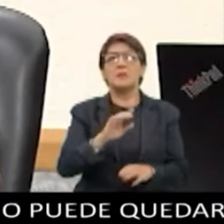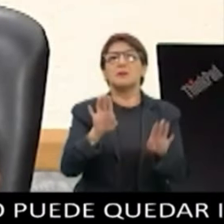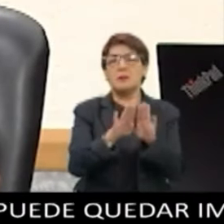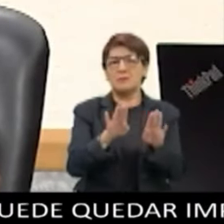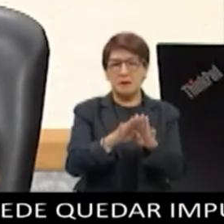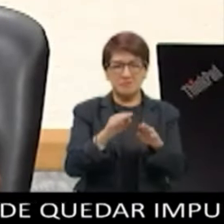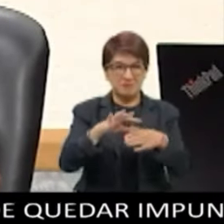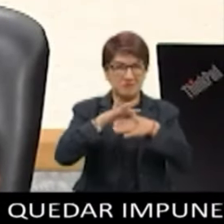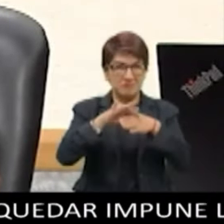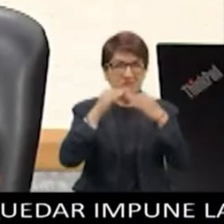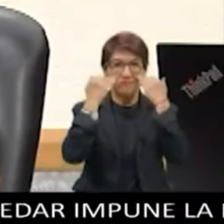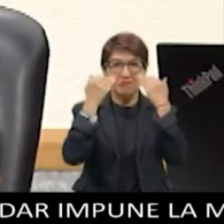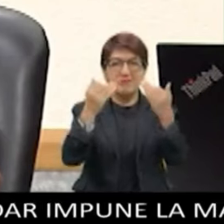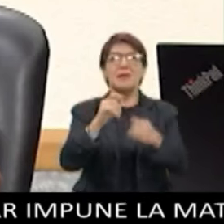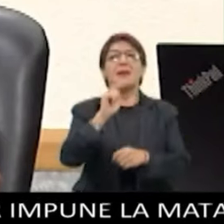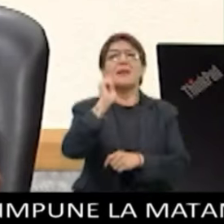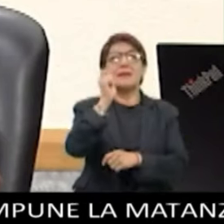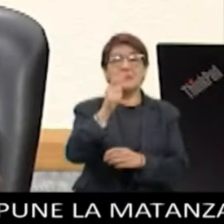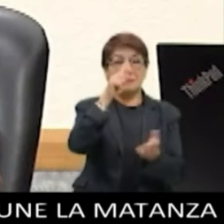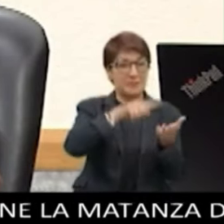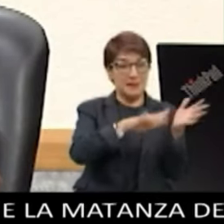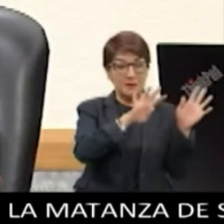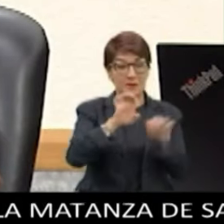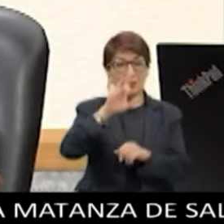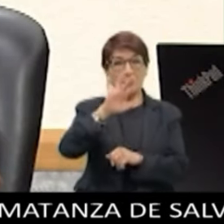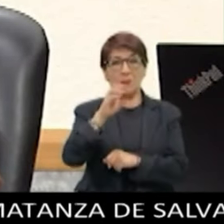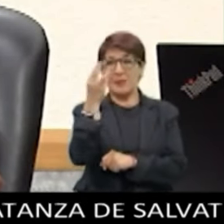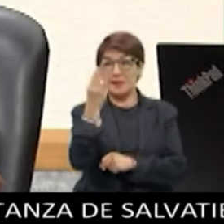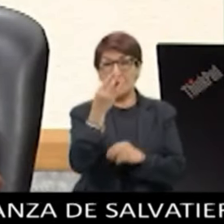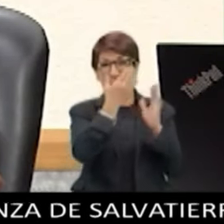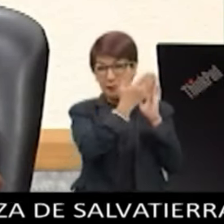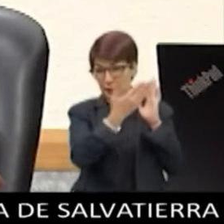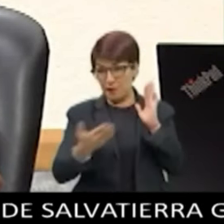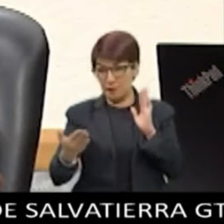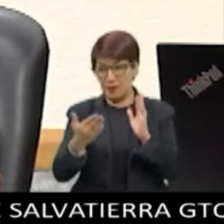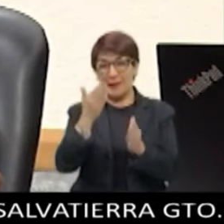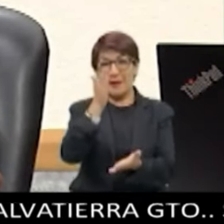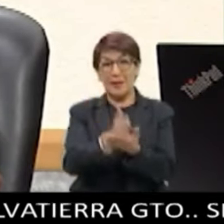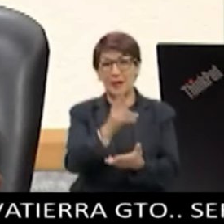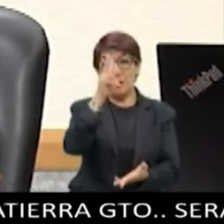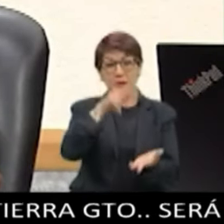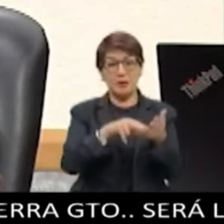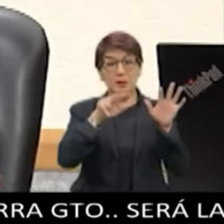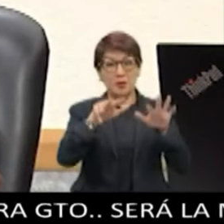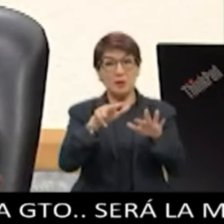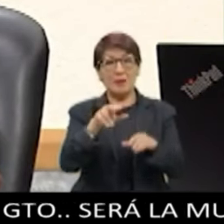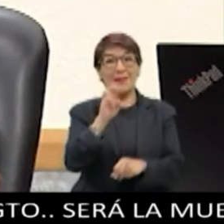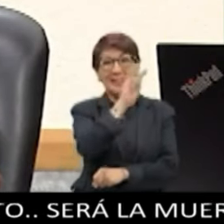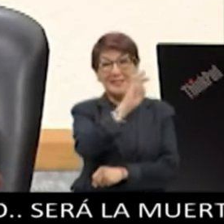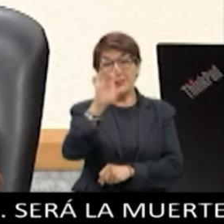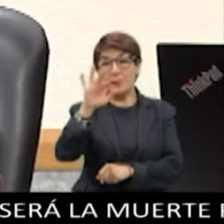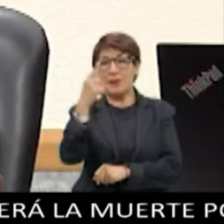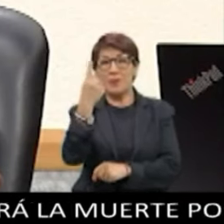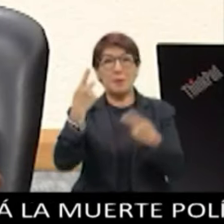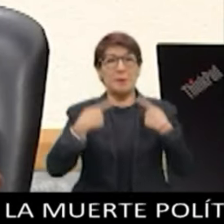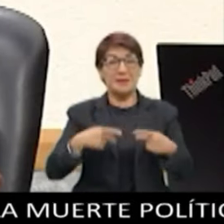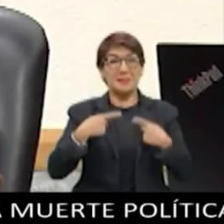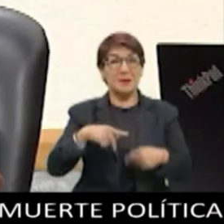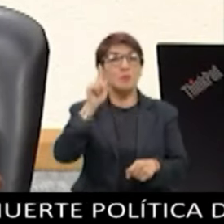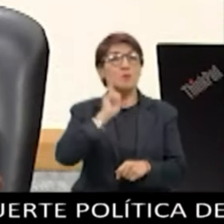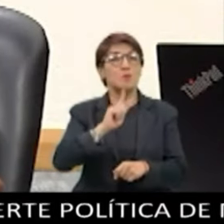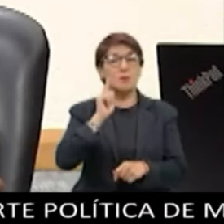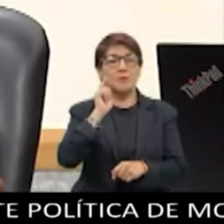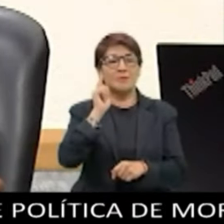eh eh en esta propuesta para llevarlos a consejo general Perdón la interrupción sin embargo Perdón la